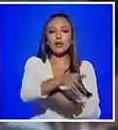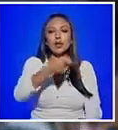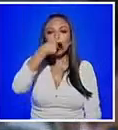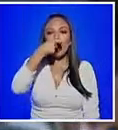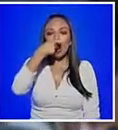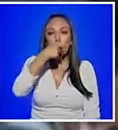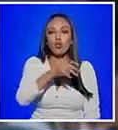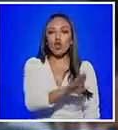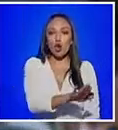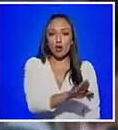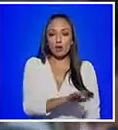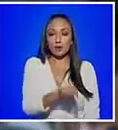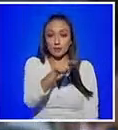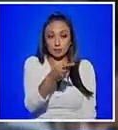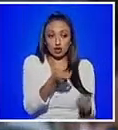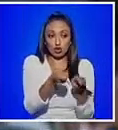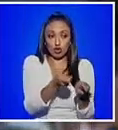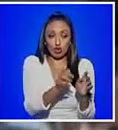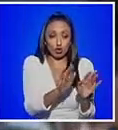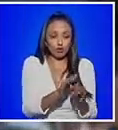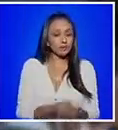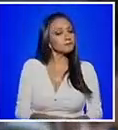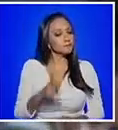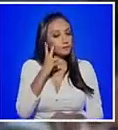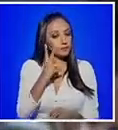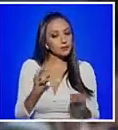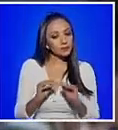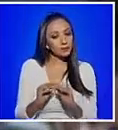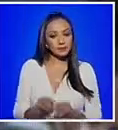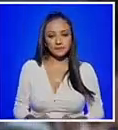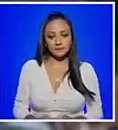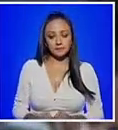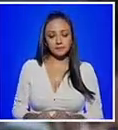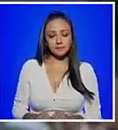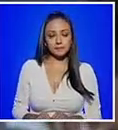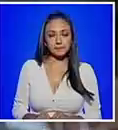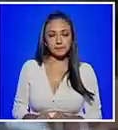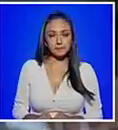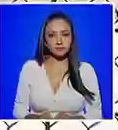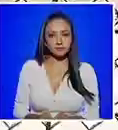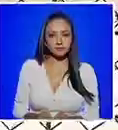se realizó un operativo. Alex Ceballos nos informa los resultados.